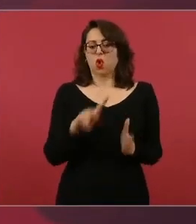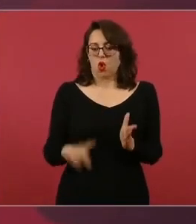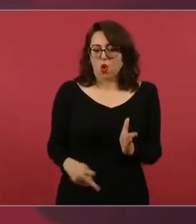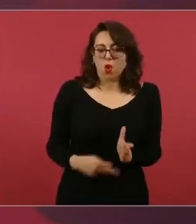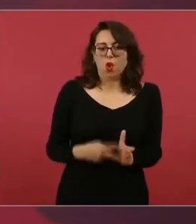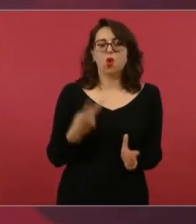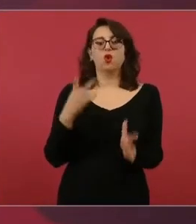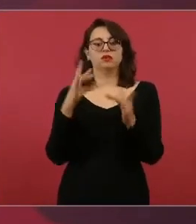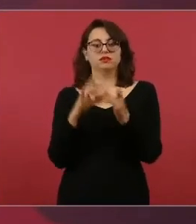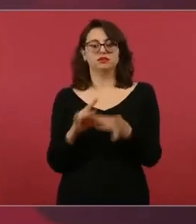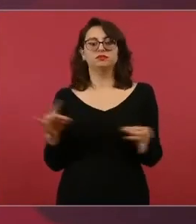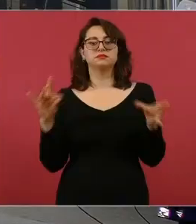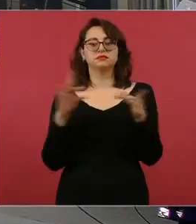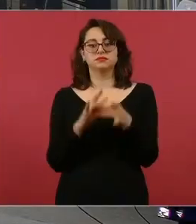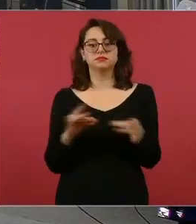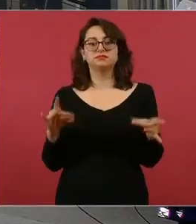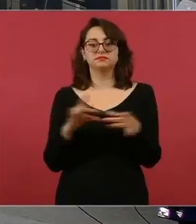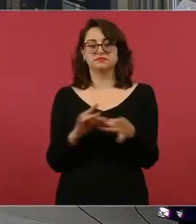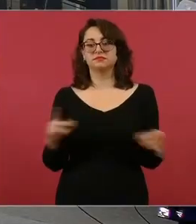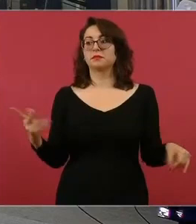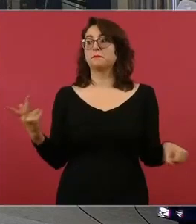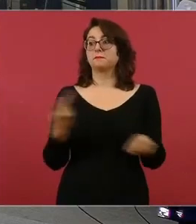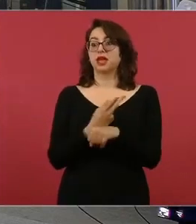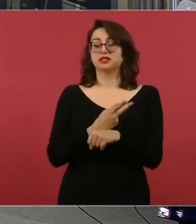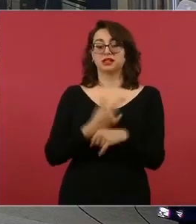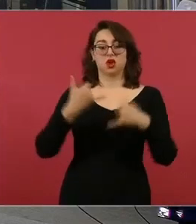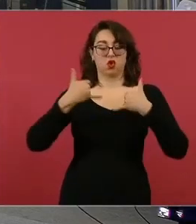porque ya hay algunos que